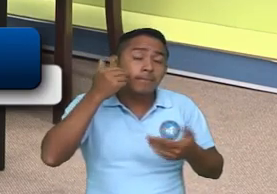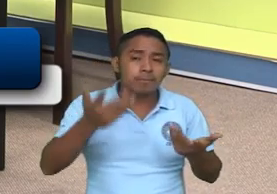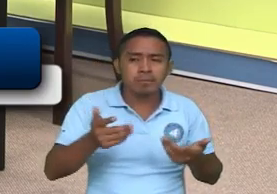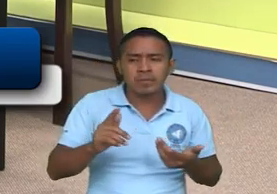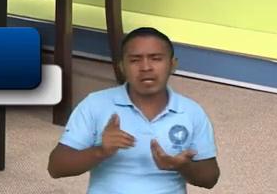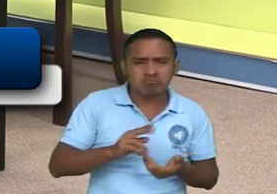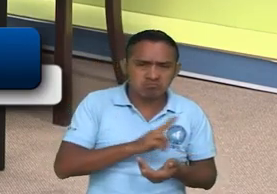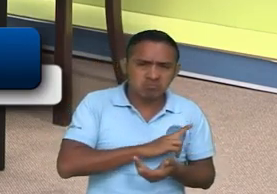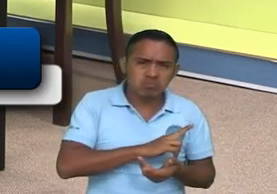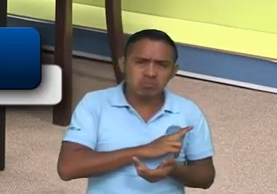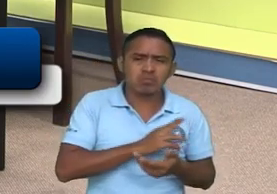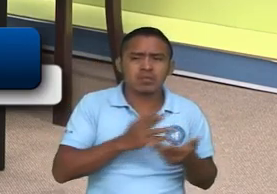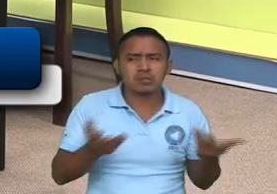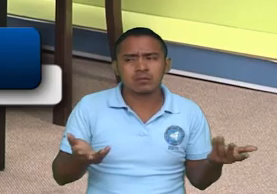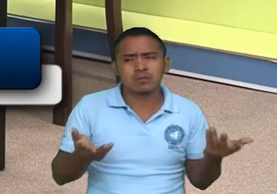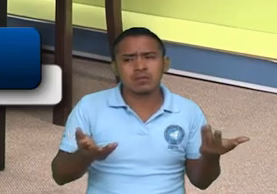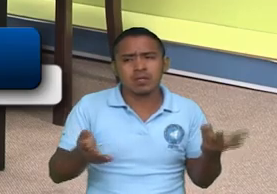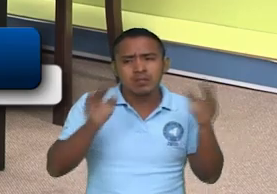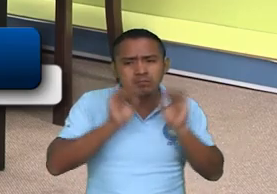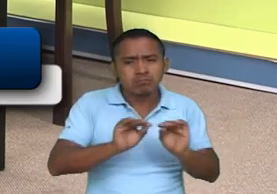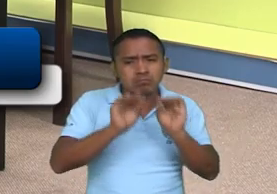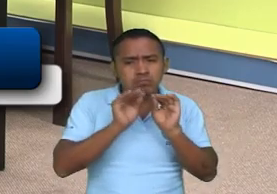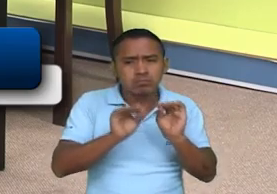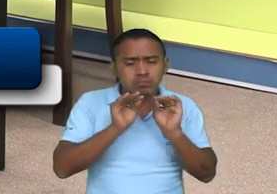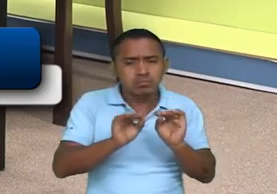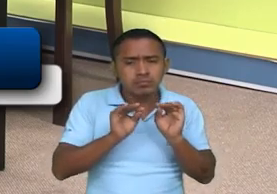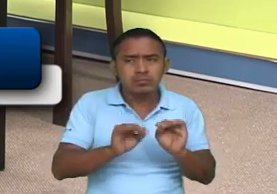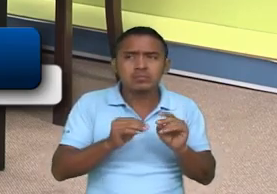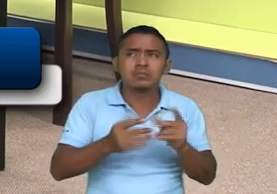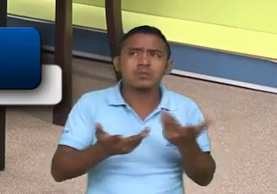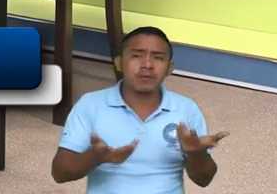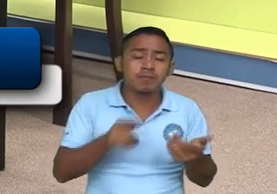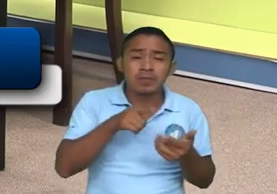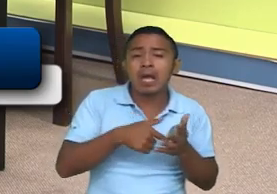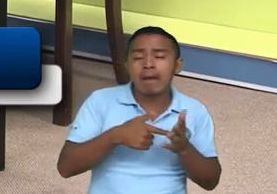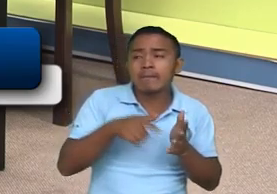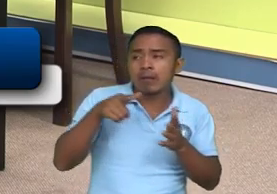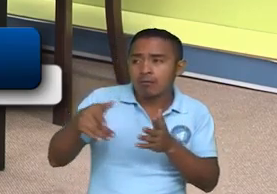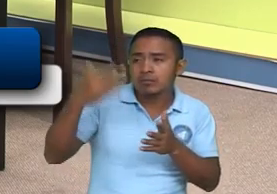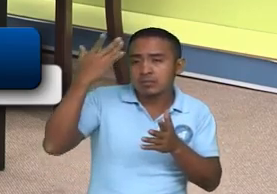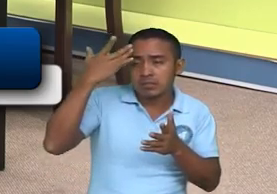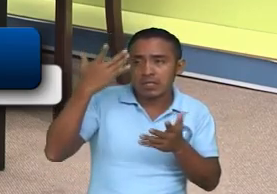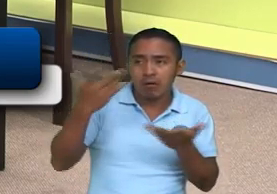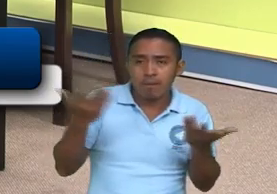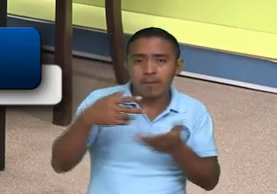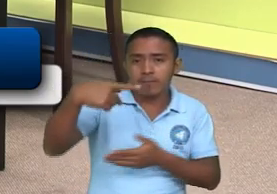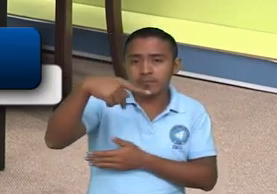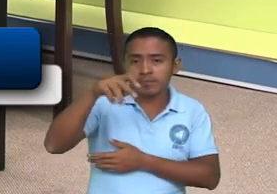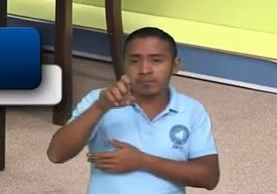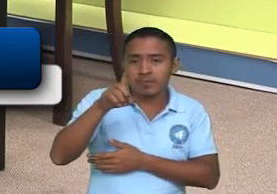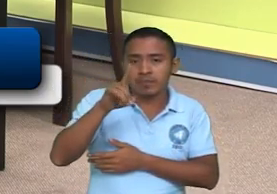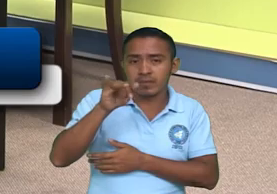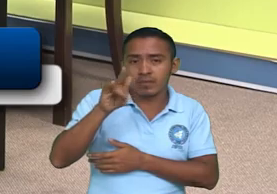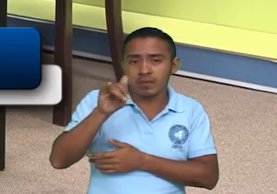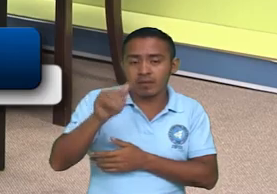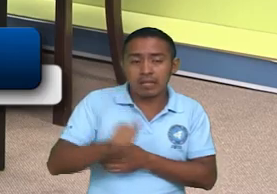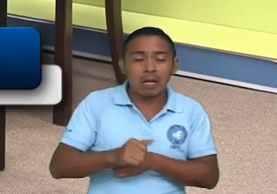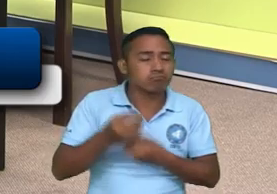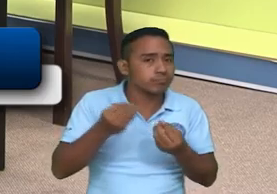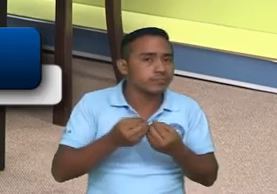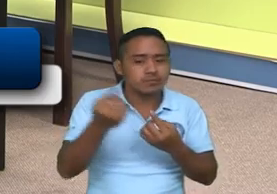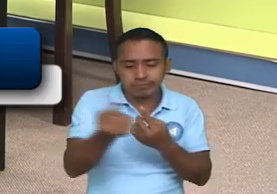lactante. ¿Y de qué manera está trabajando el Ministerio de Salud para poder llevar este tipo de